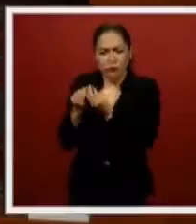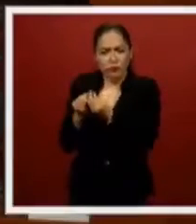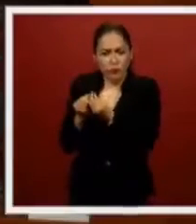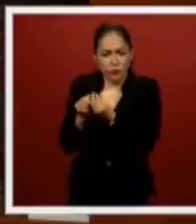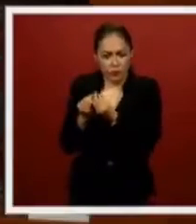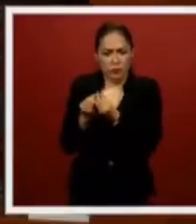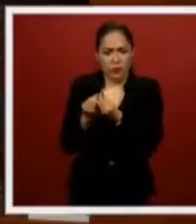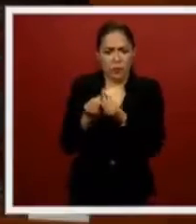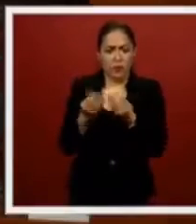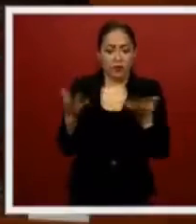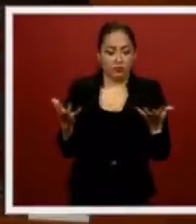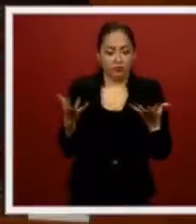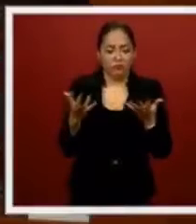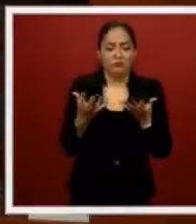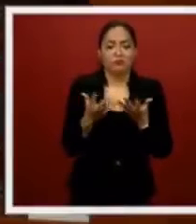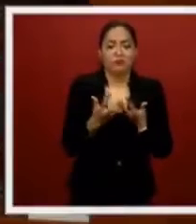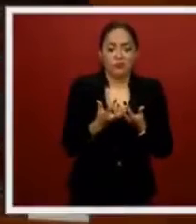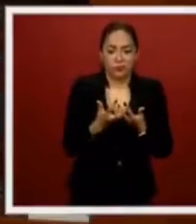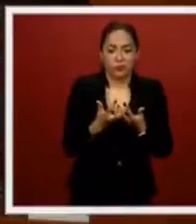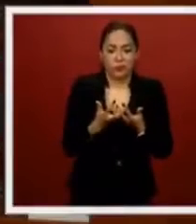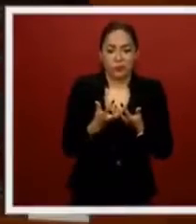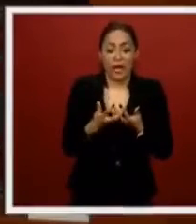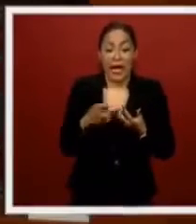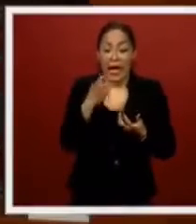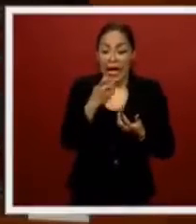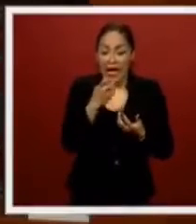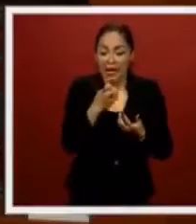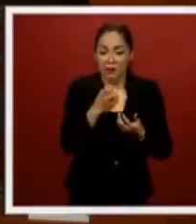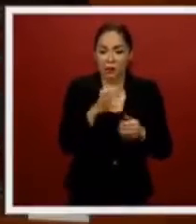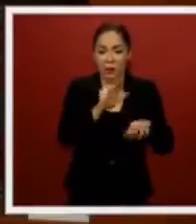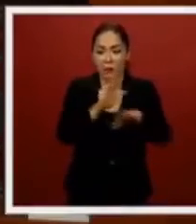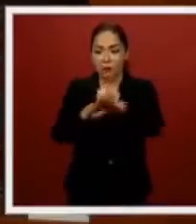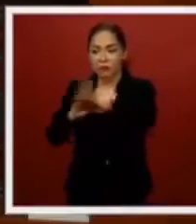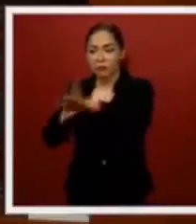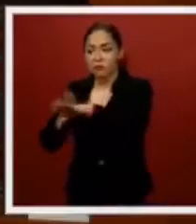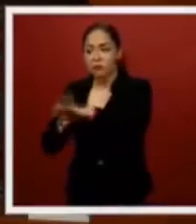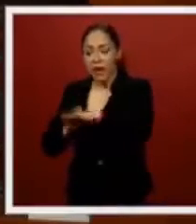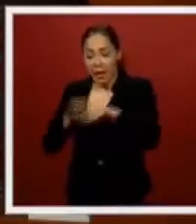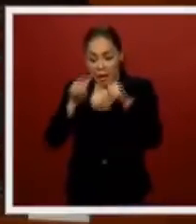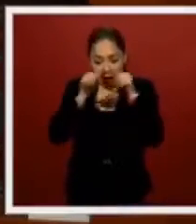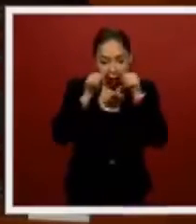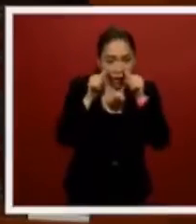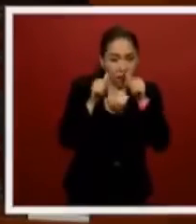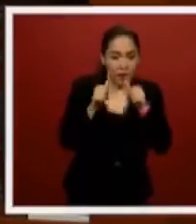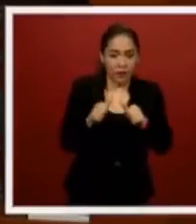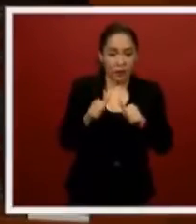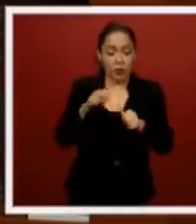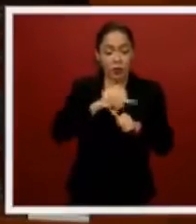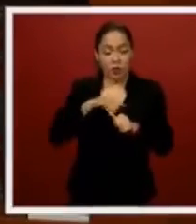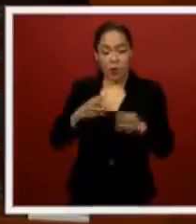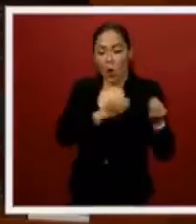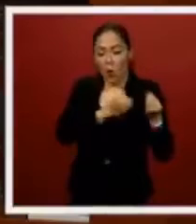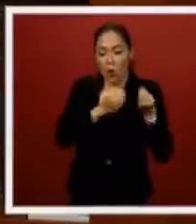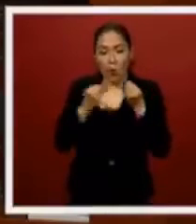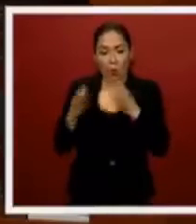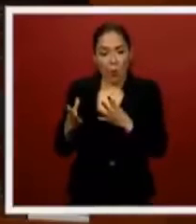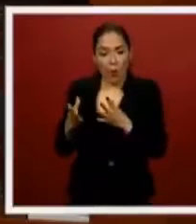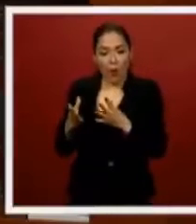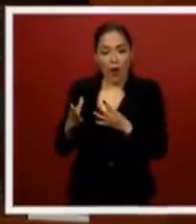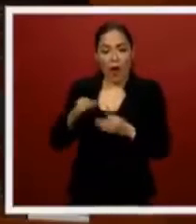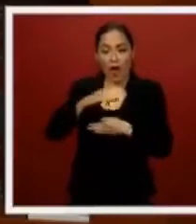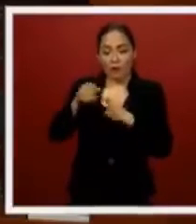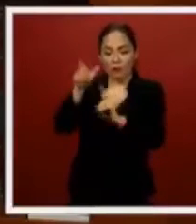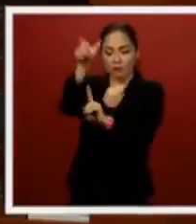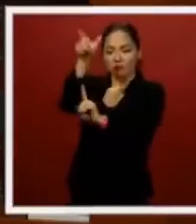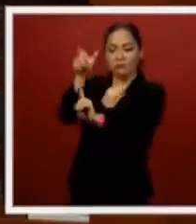esta pandemia sí, creo que es un llamado a que si no fortalecemos nuestro organismo